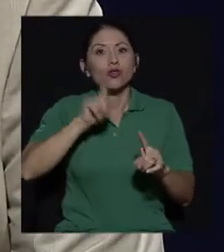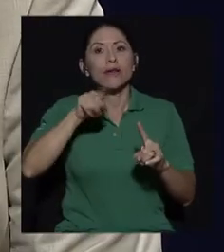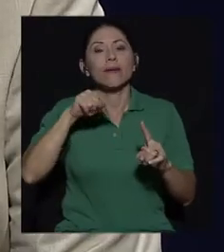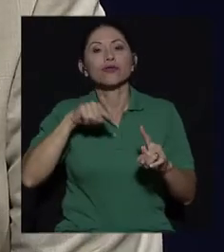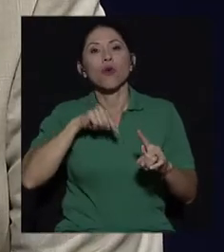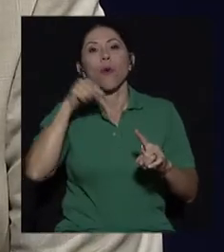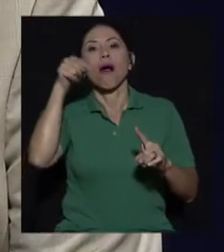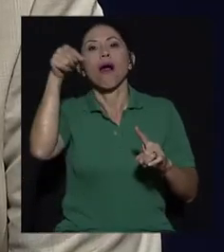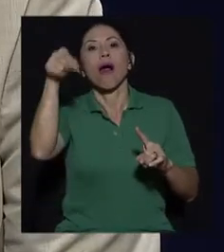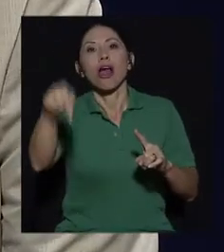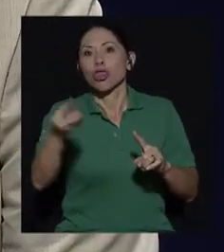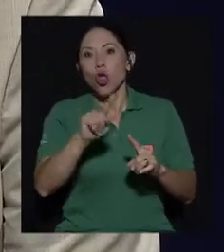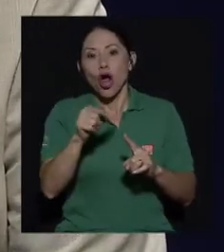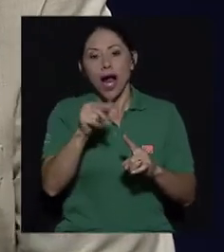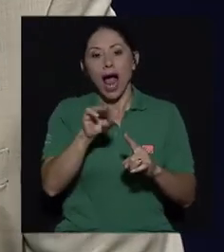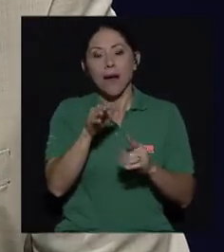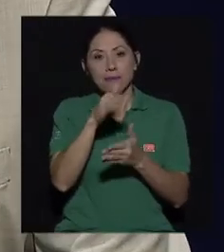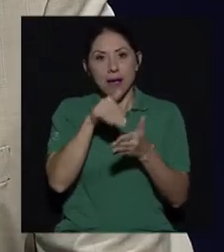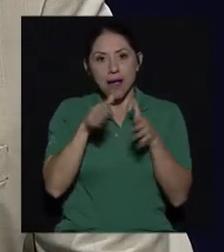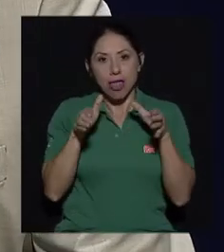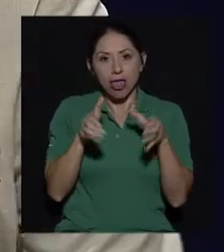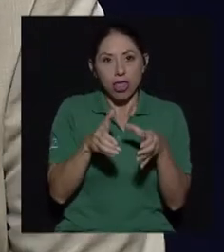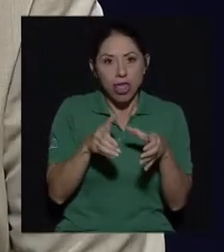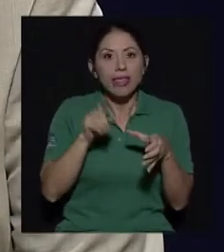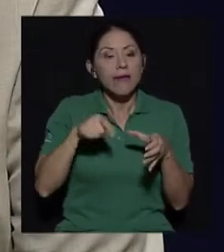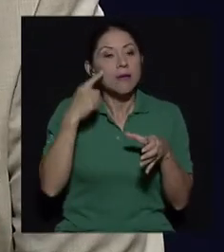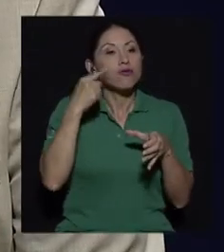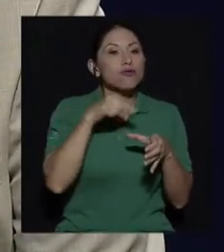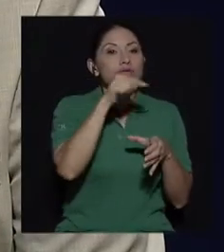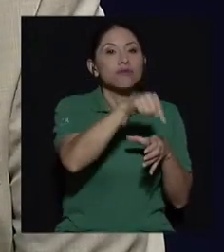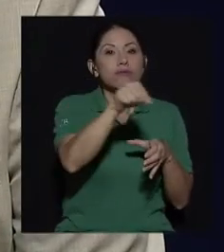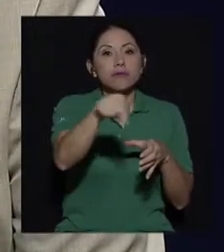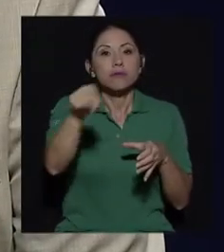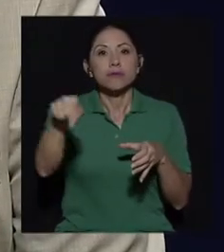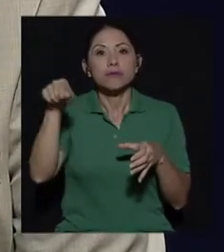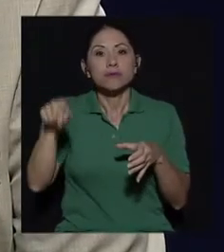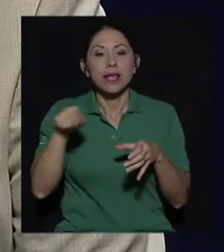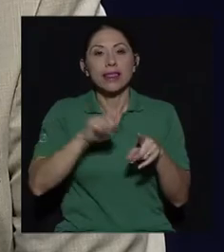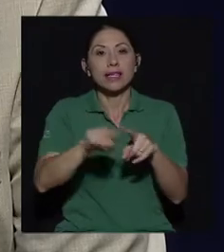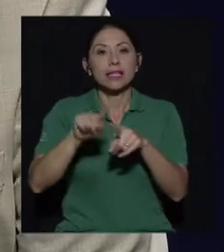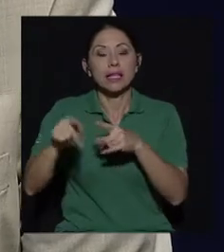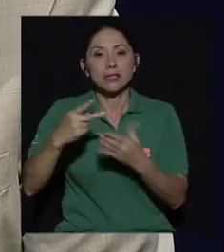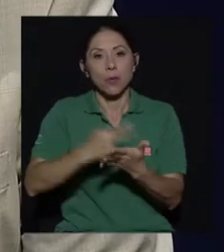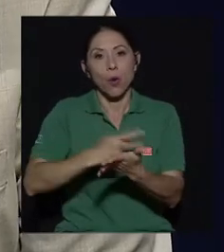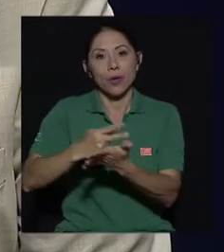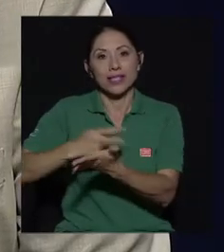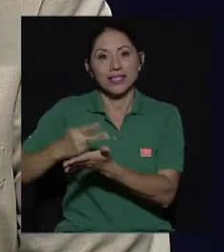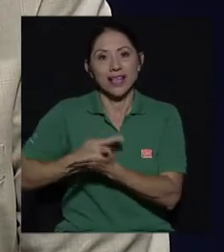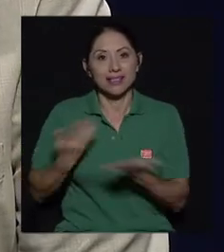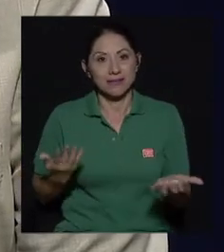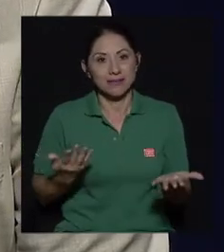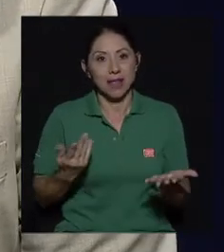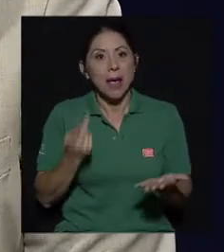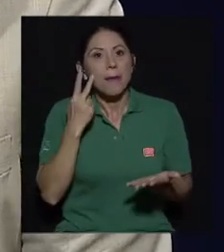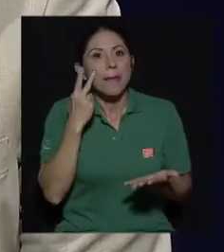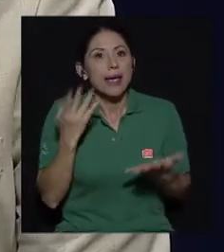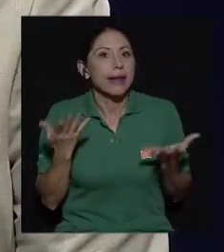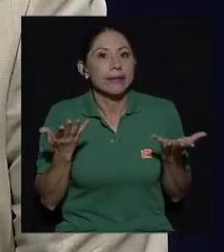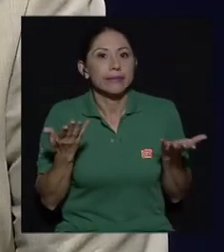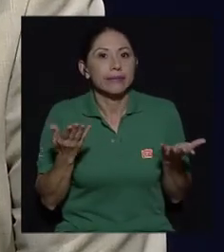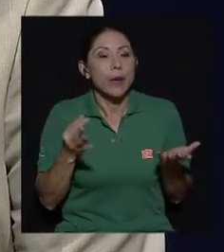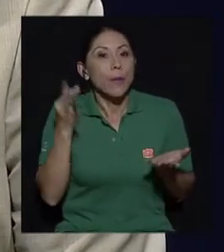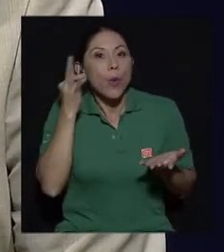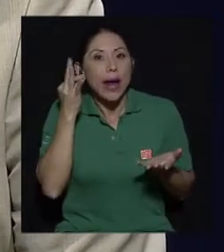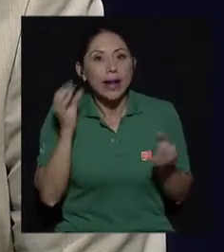burbuja gran del gam más las concentraciones urbanas de la diferente de las distintas provincias aquí y ver cómo